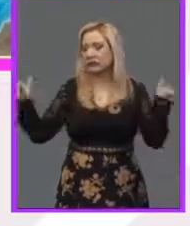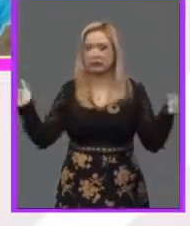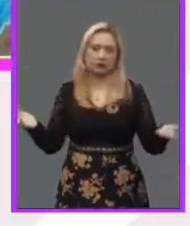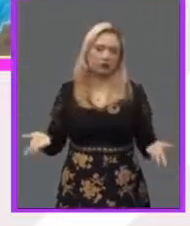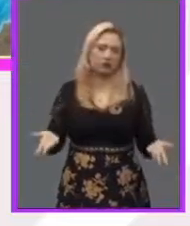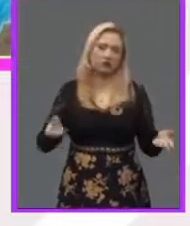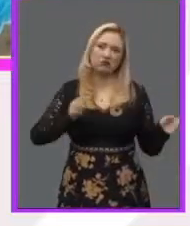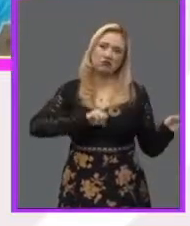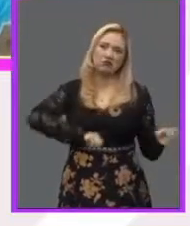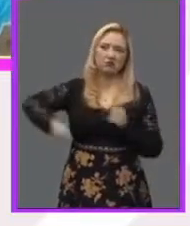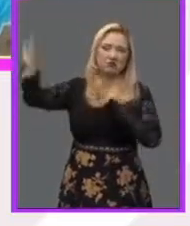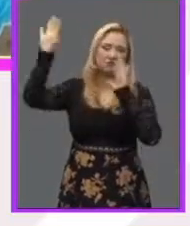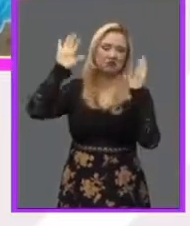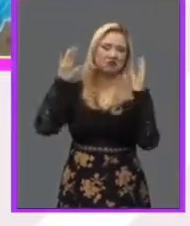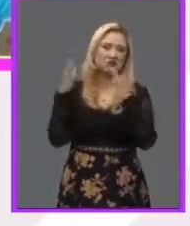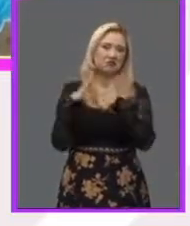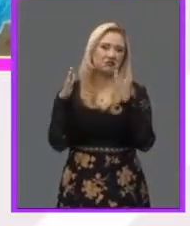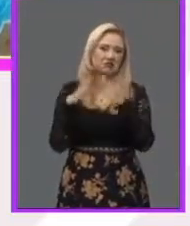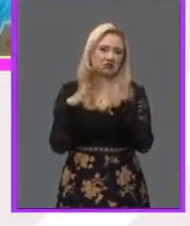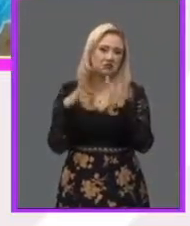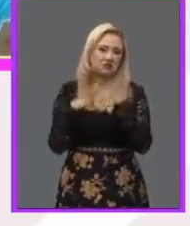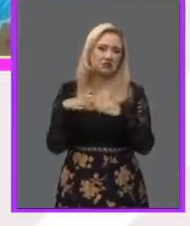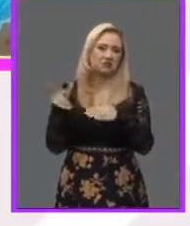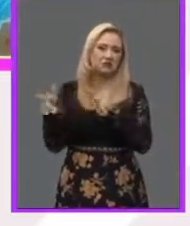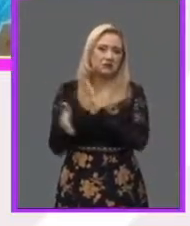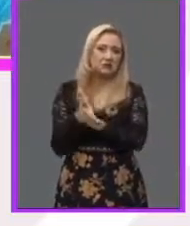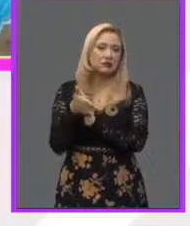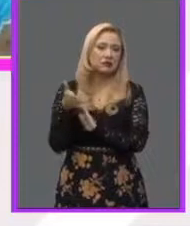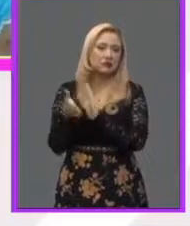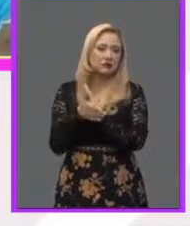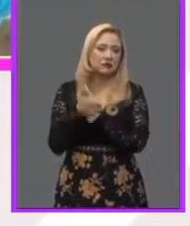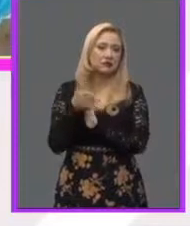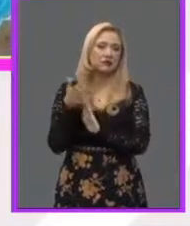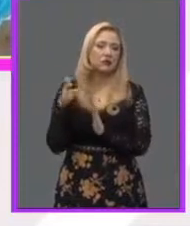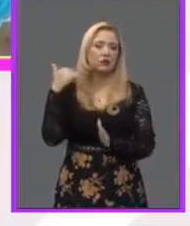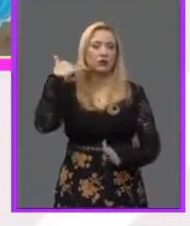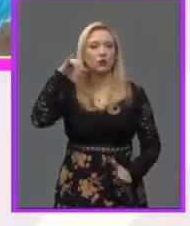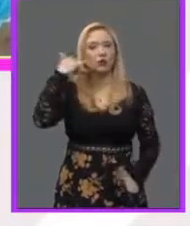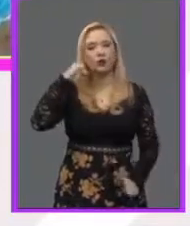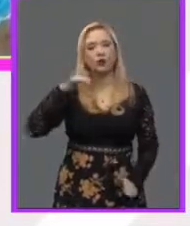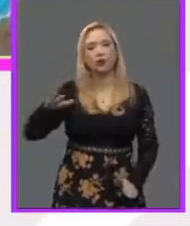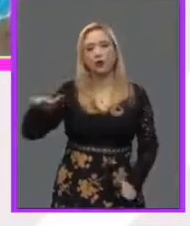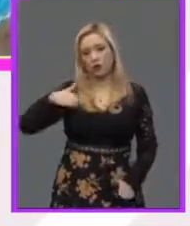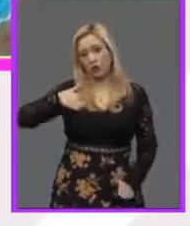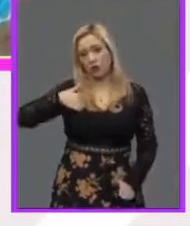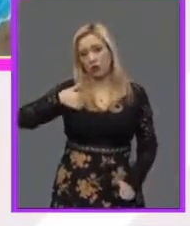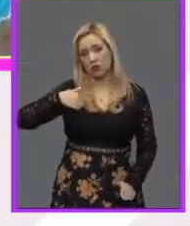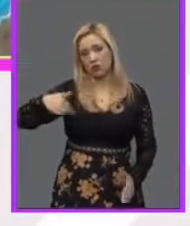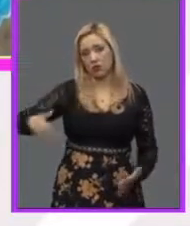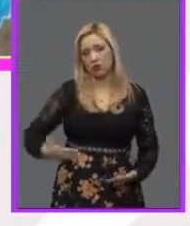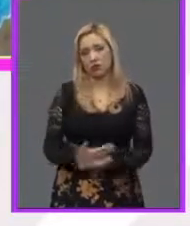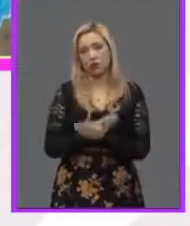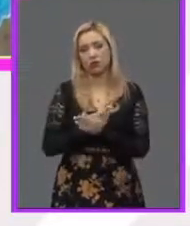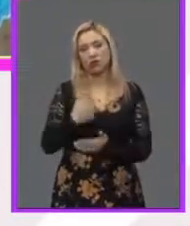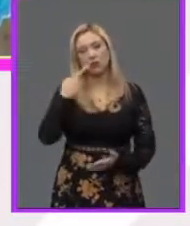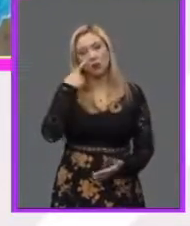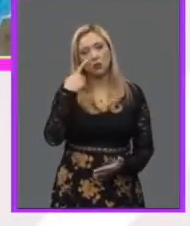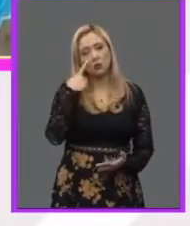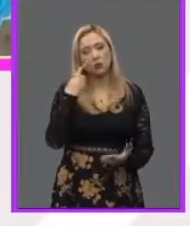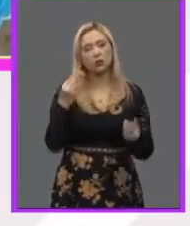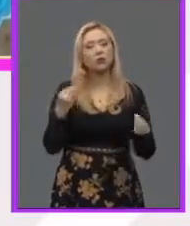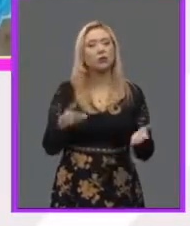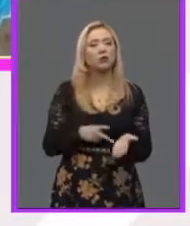terminan abandonando ese cuarto, esa casa que se construyó. De hecho, en Yucatán, que es de donde vengo, es muy,